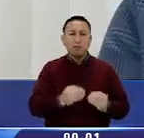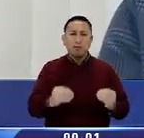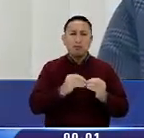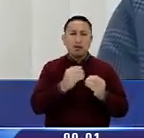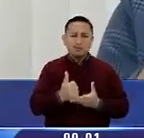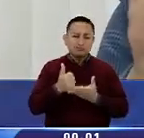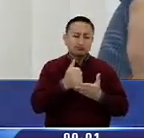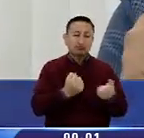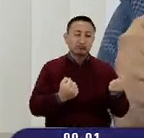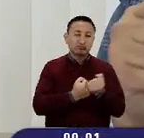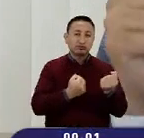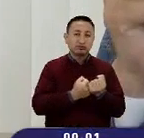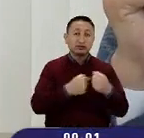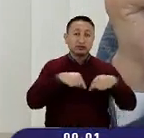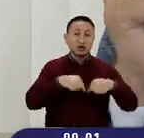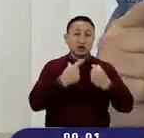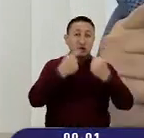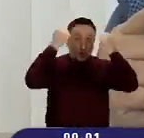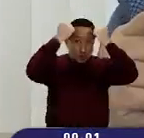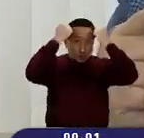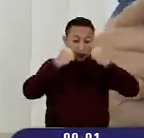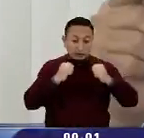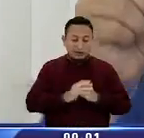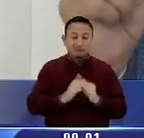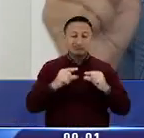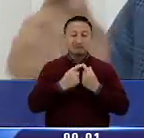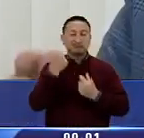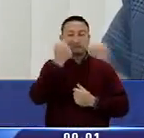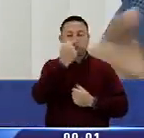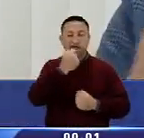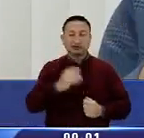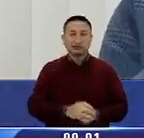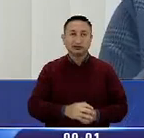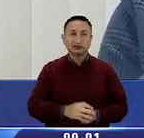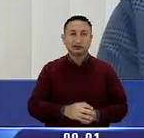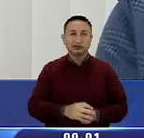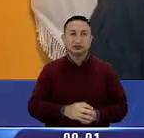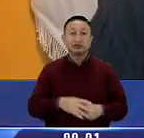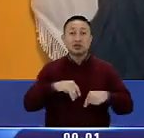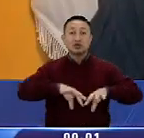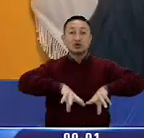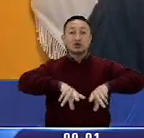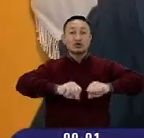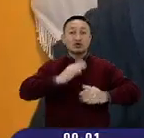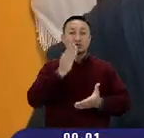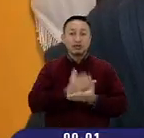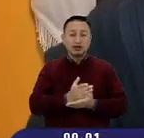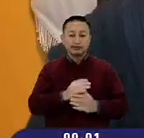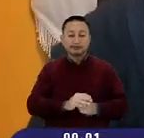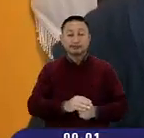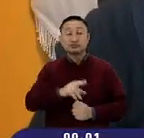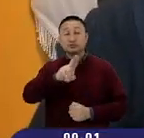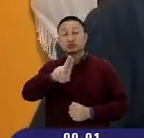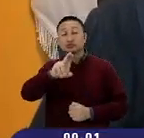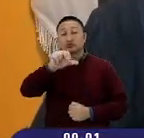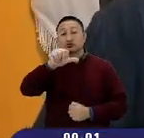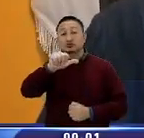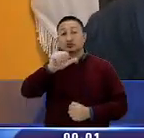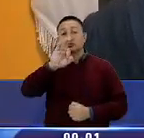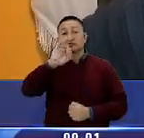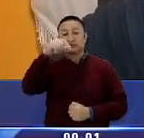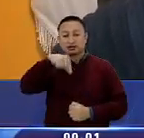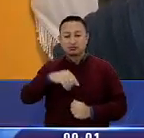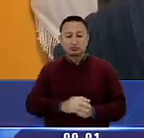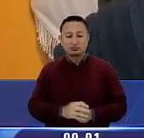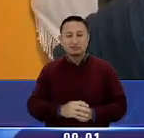para combatir el terrorismo, para combatir el narcotráfico y para combatir la corrupción. La UAFE va a recibir reportes de operaciones